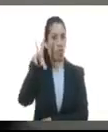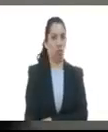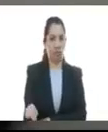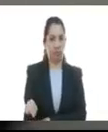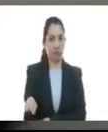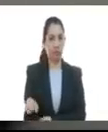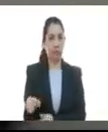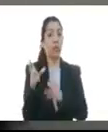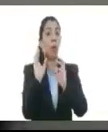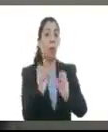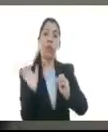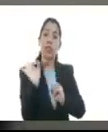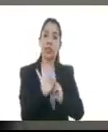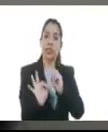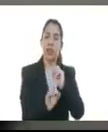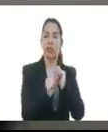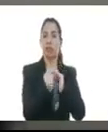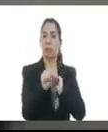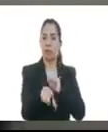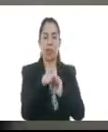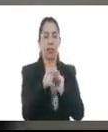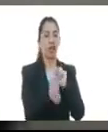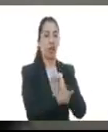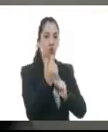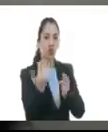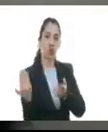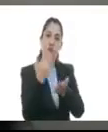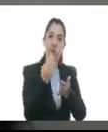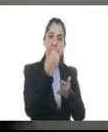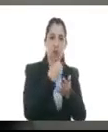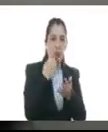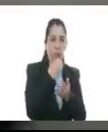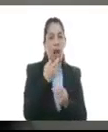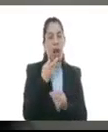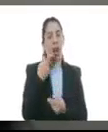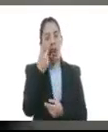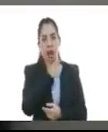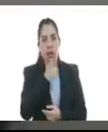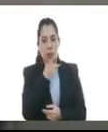¿no? Entonces, todo eso es importantísimo. Y